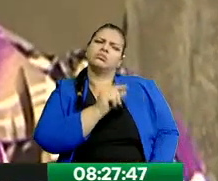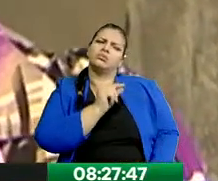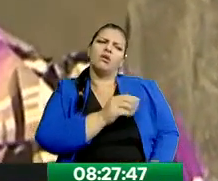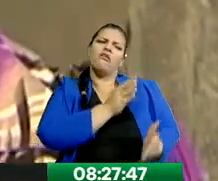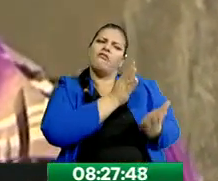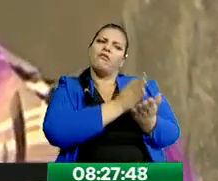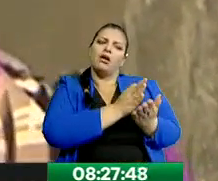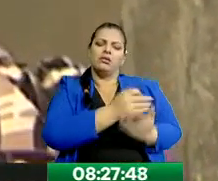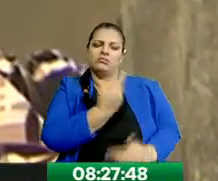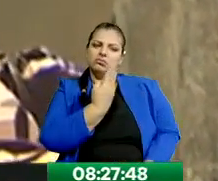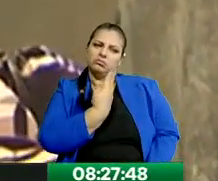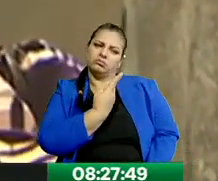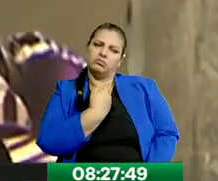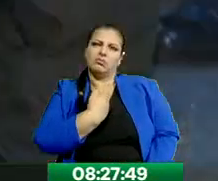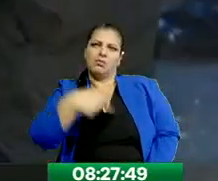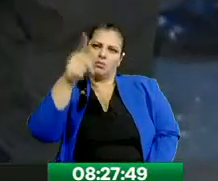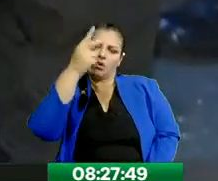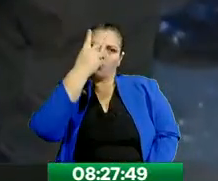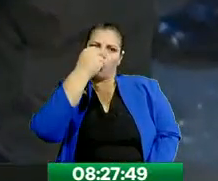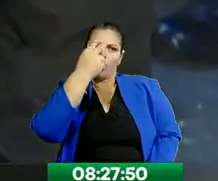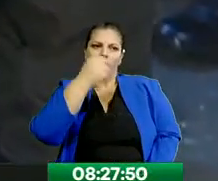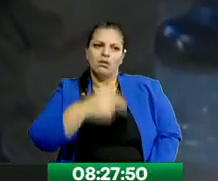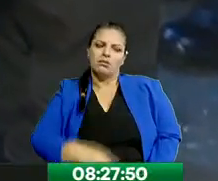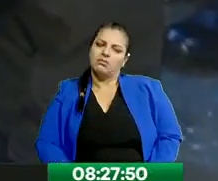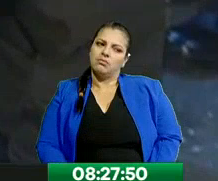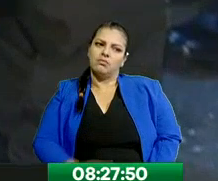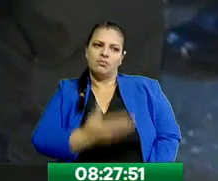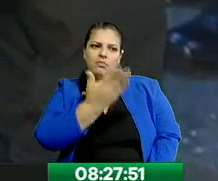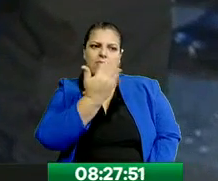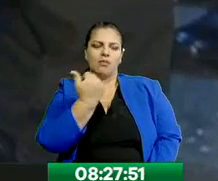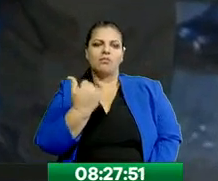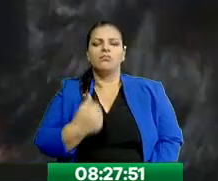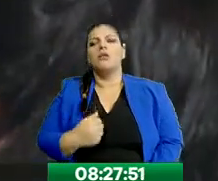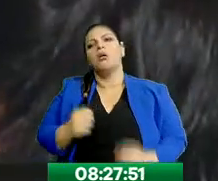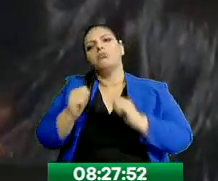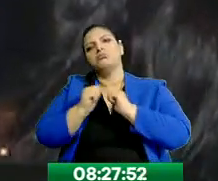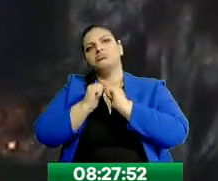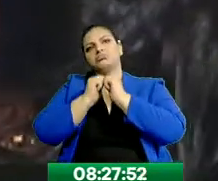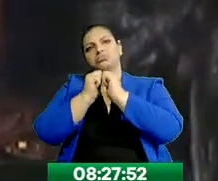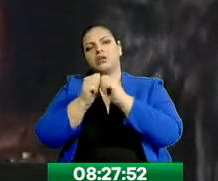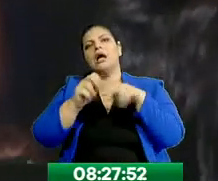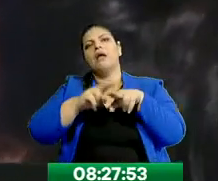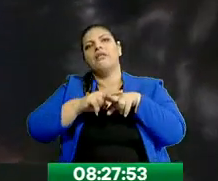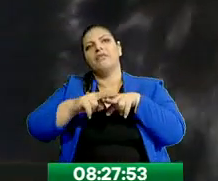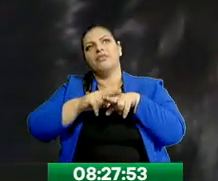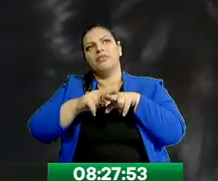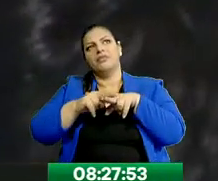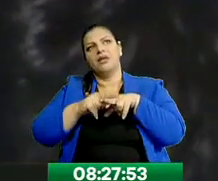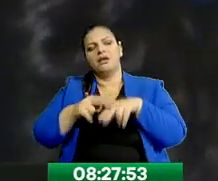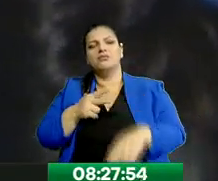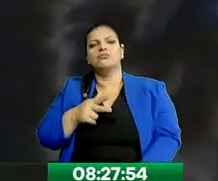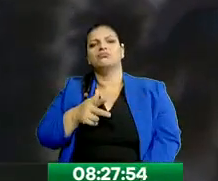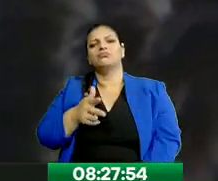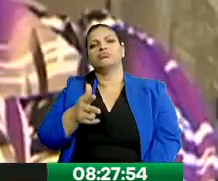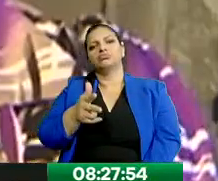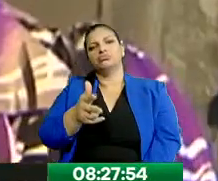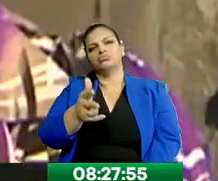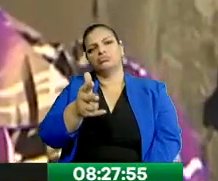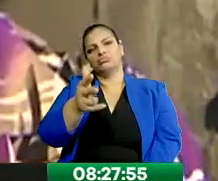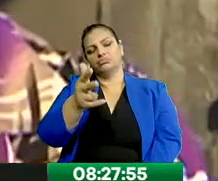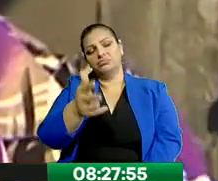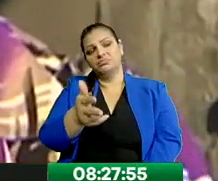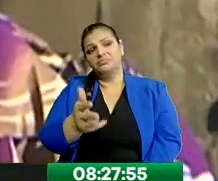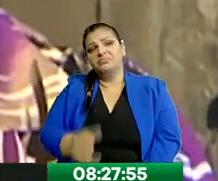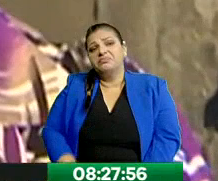otra hija la vio de ahí del balcón, la vi y dice, mami, si, ya dirá, se fue. Dice, con el David se fueron en un taxi ruta. Yo le digo, no sé, le digo, mija. Y ahí